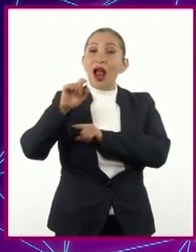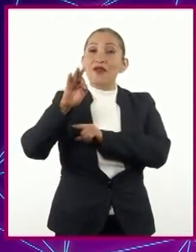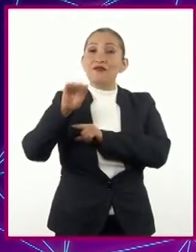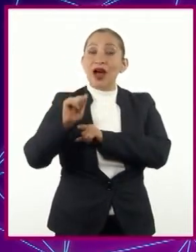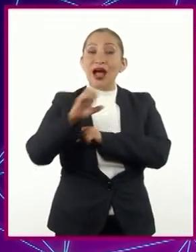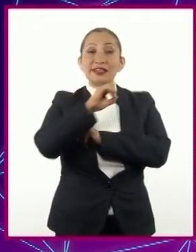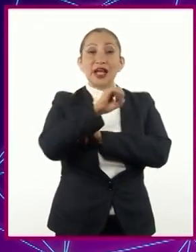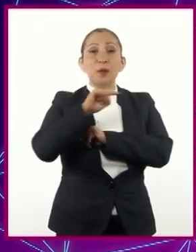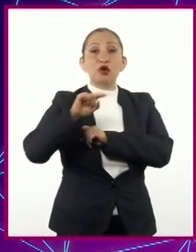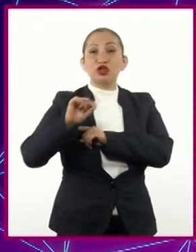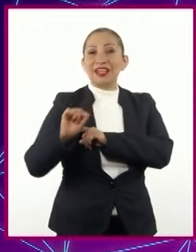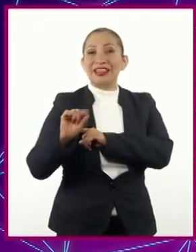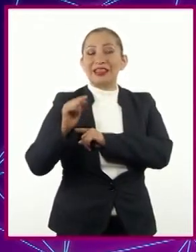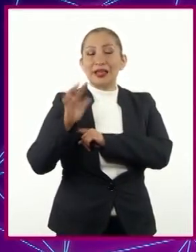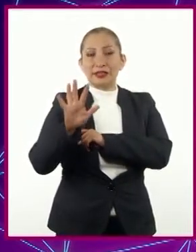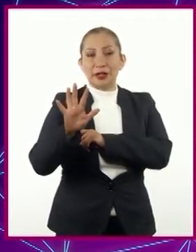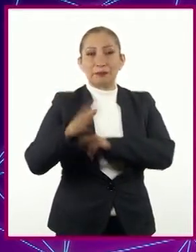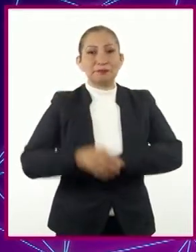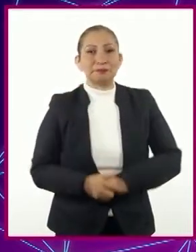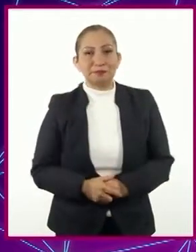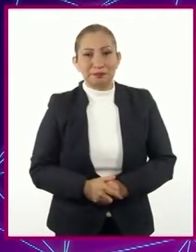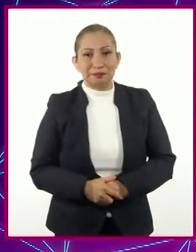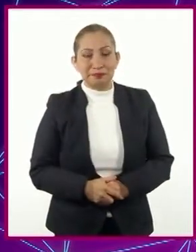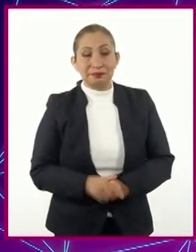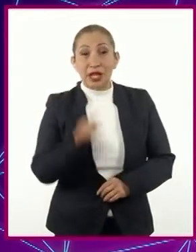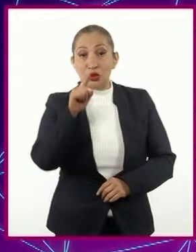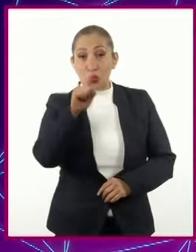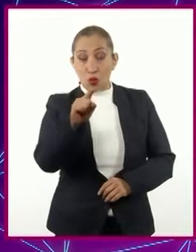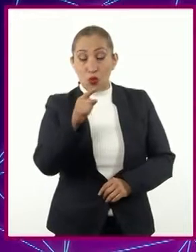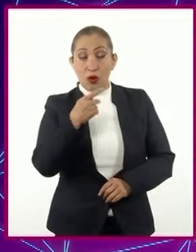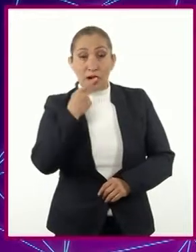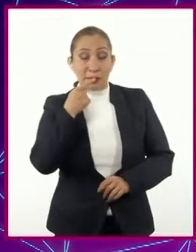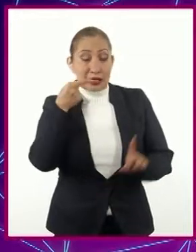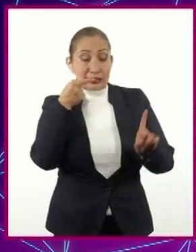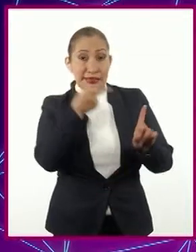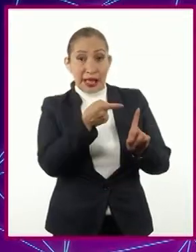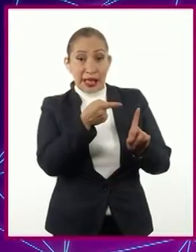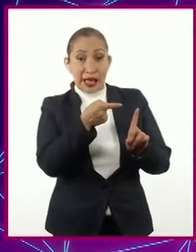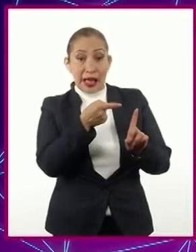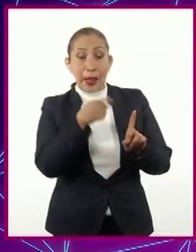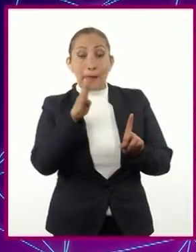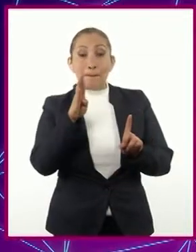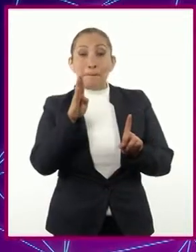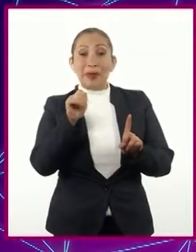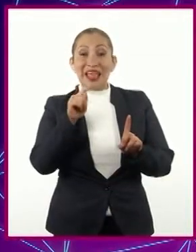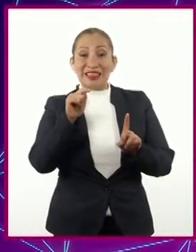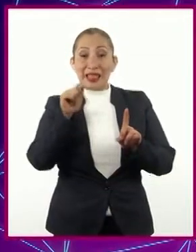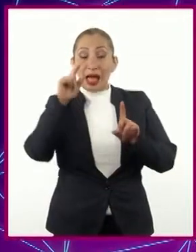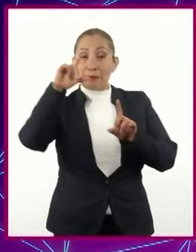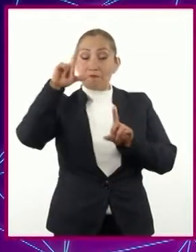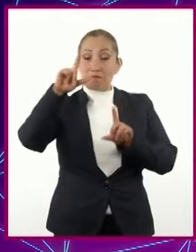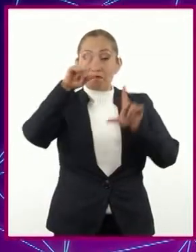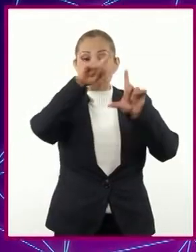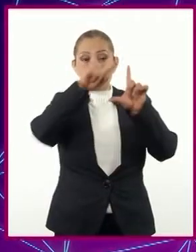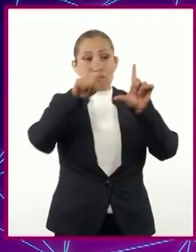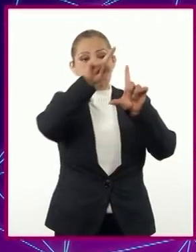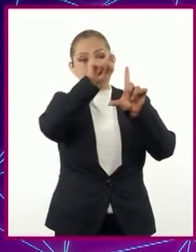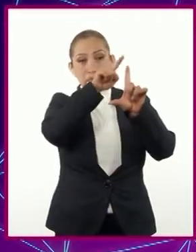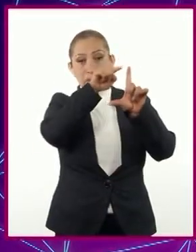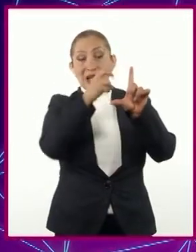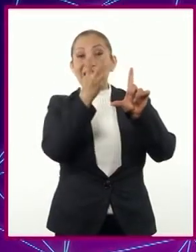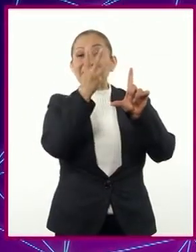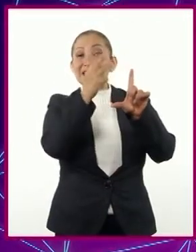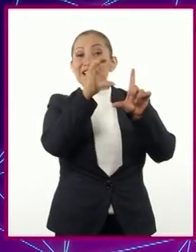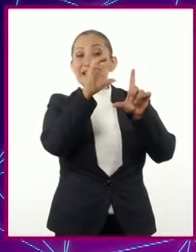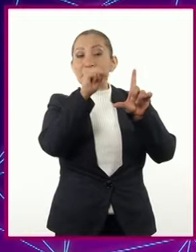a 0.75. Si se hace referencia al ángulo beta, el cateto adyacente es igual a 3